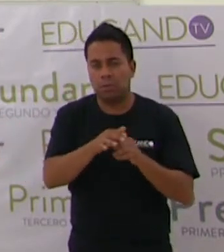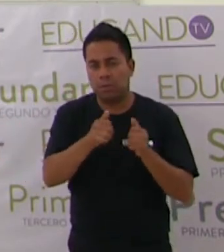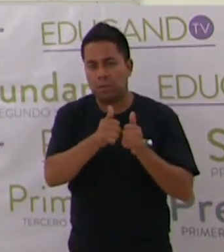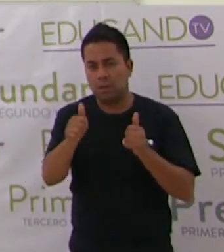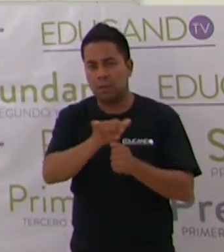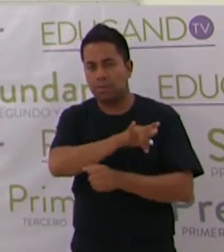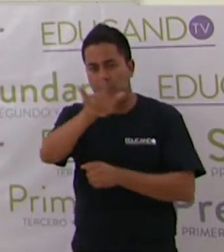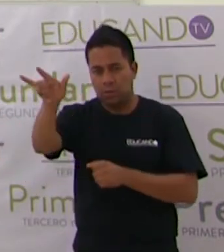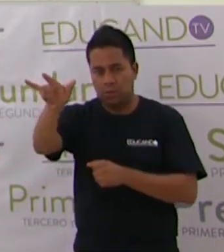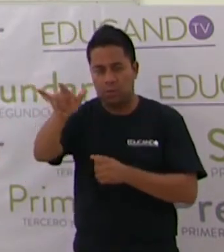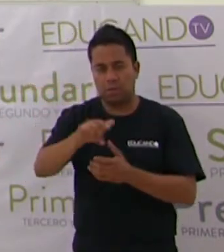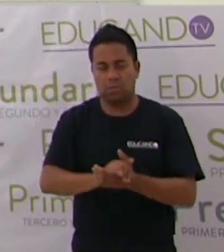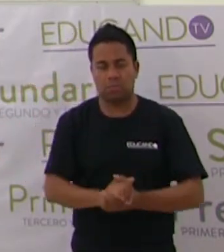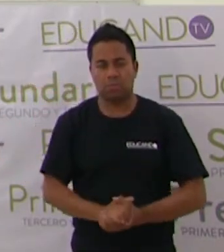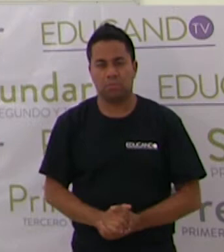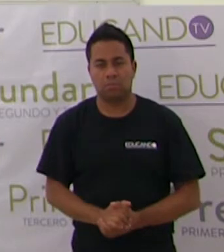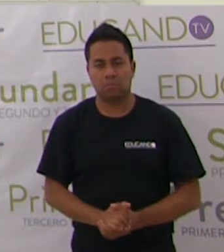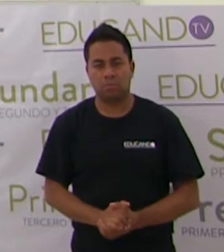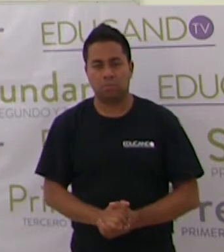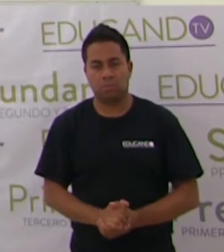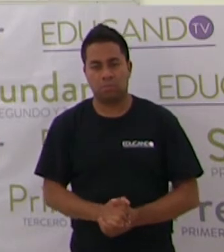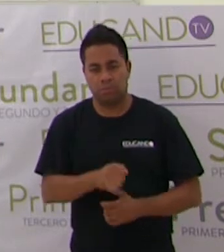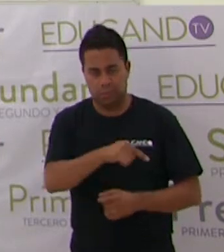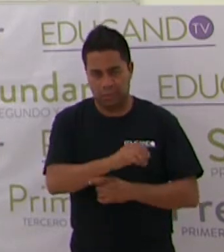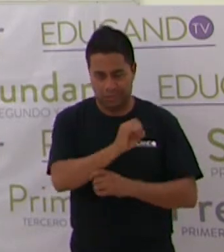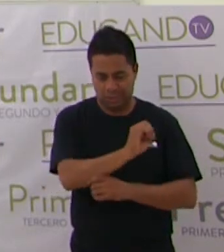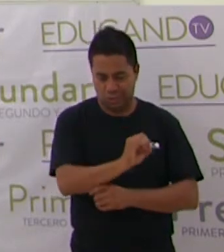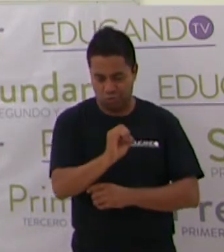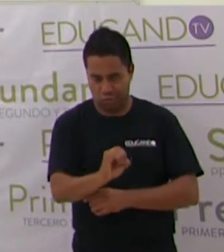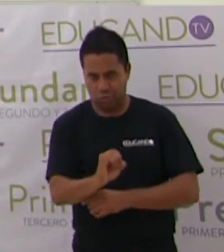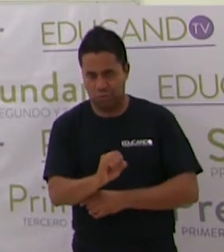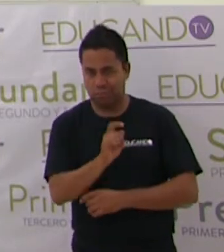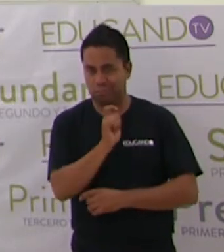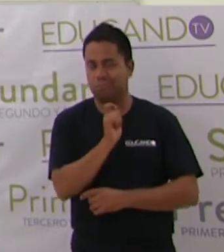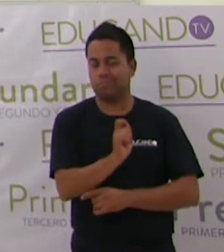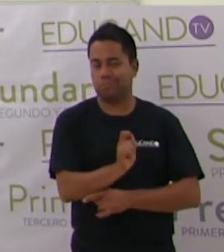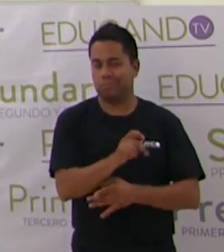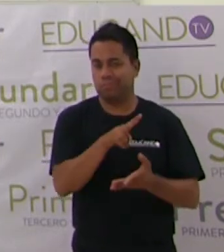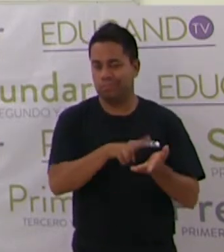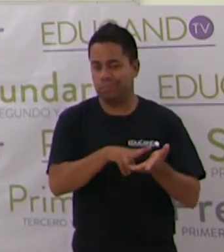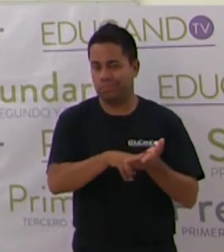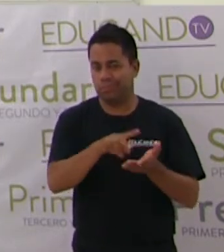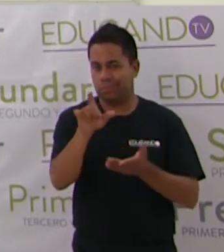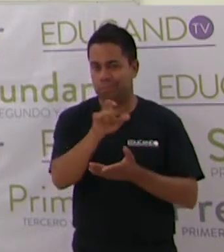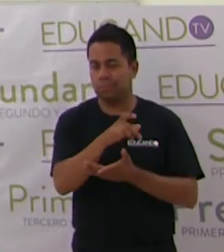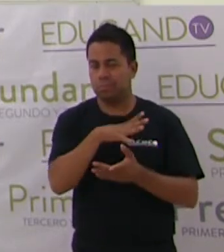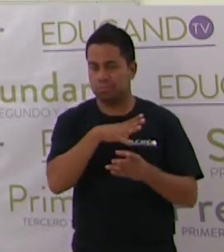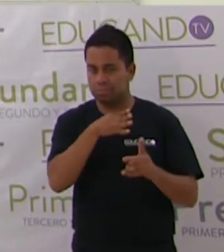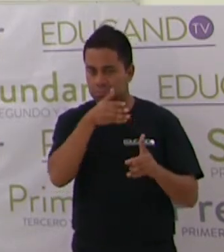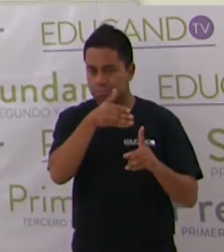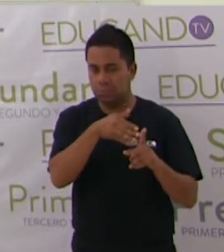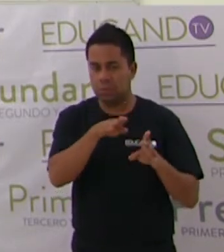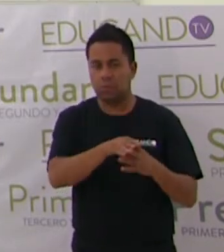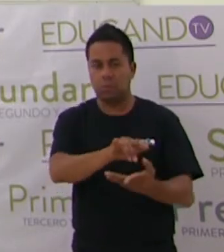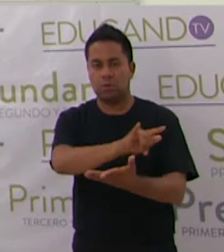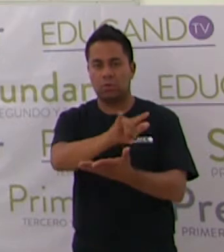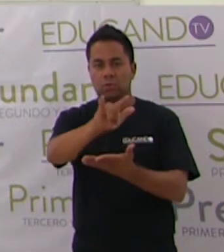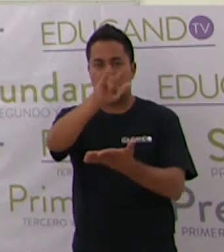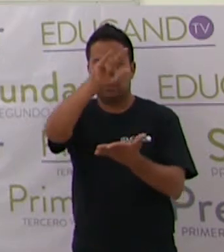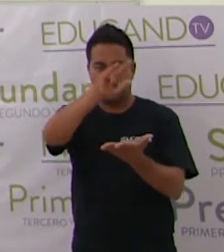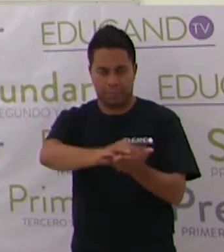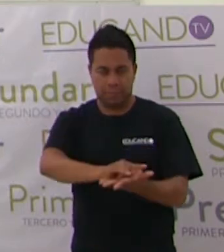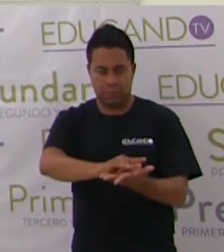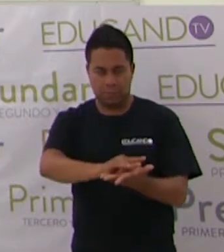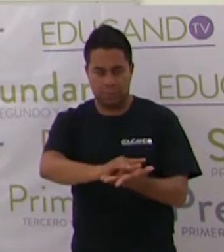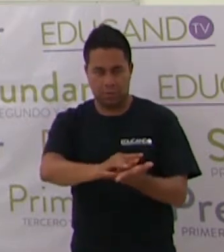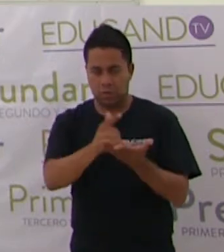avión. La coordenada 0,0 es cuando está estacionado, cuando no